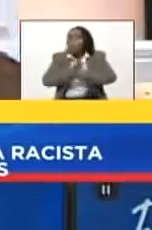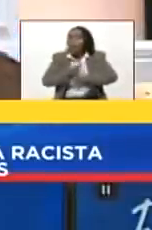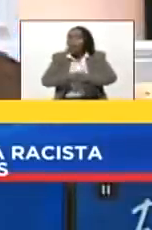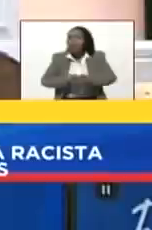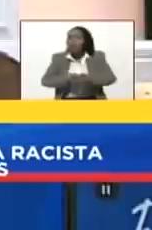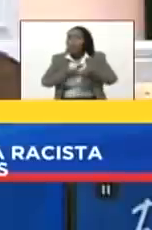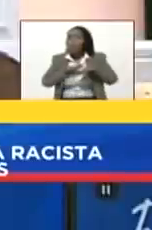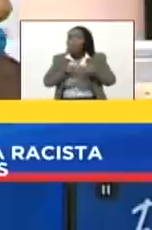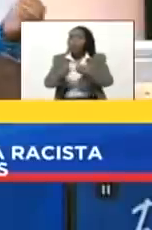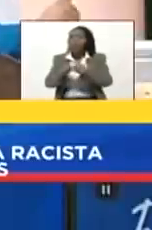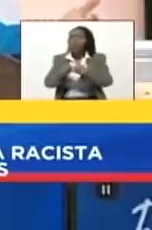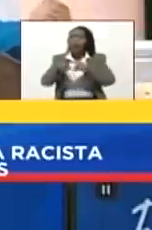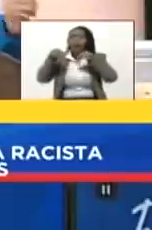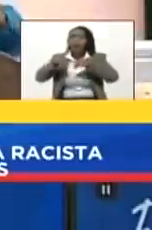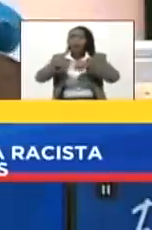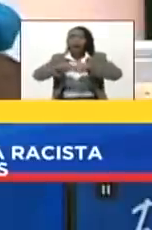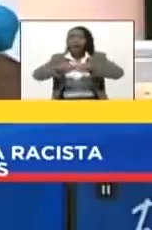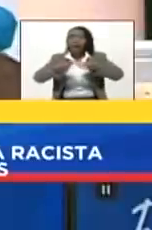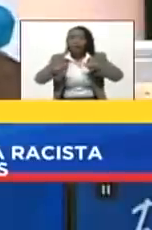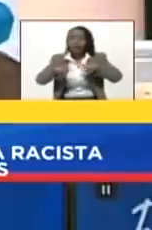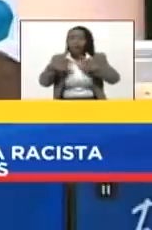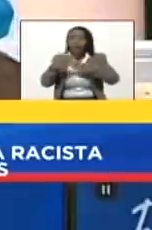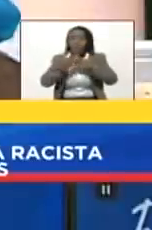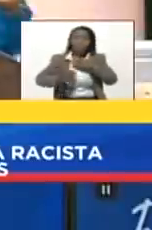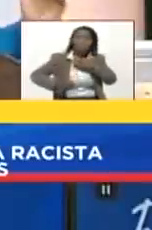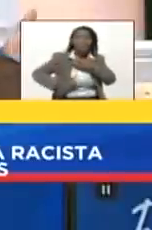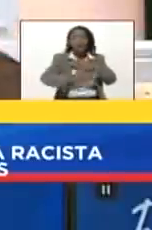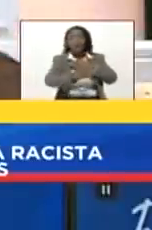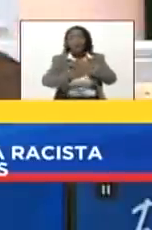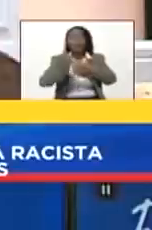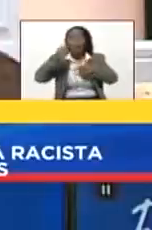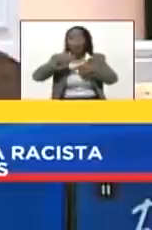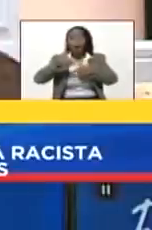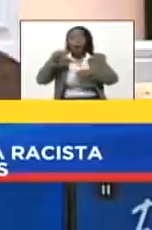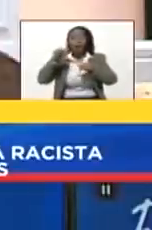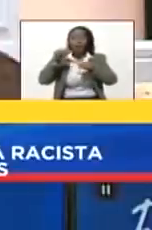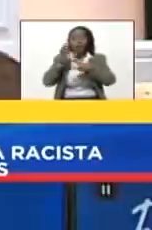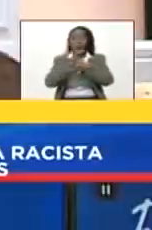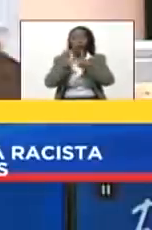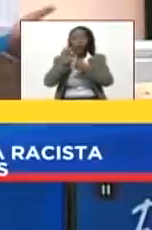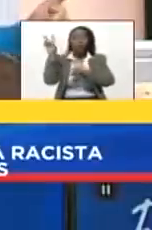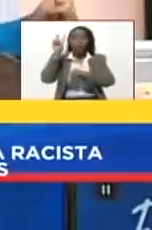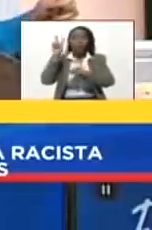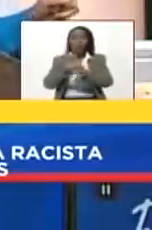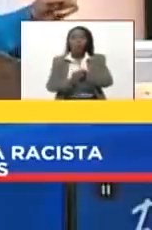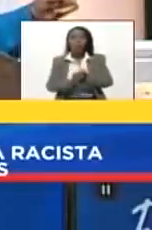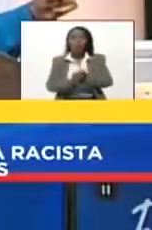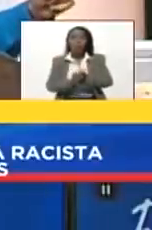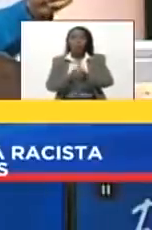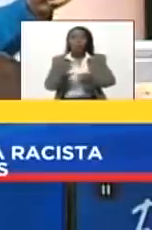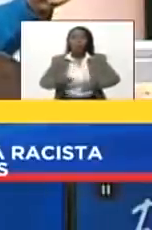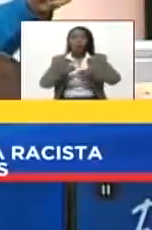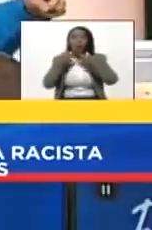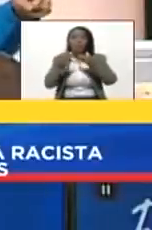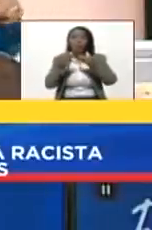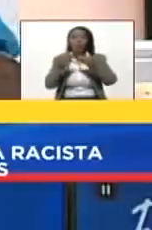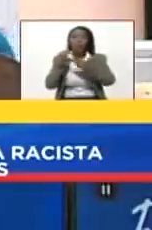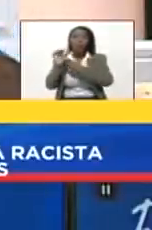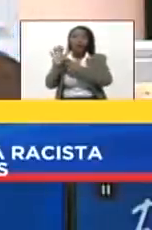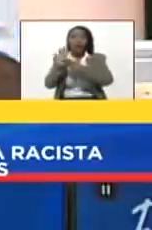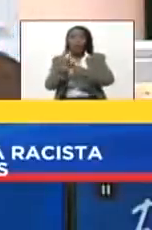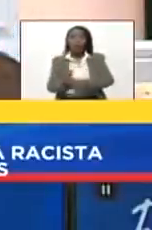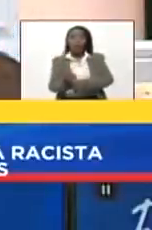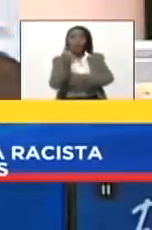el colonialismo en estas tierras que van mucho más allá de lo que hoy es Venezuela. Vamos a dar el ejemplo y dar el primer